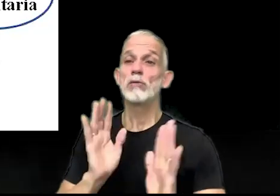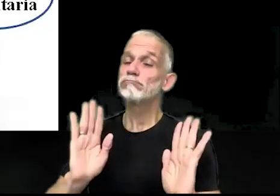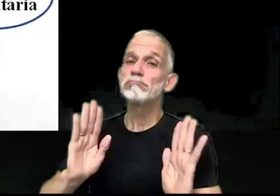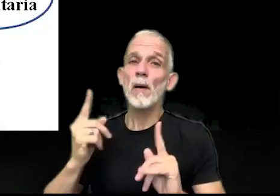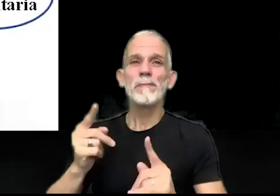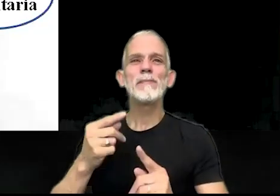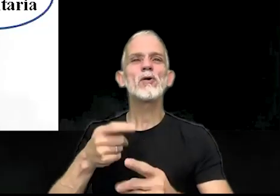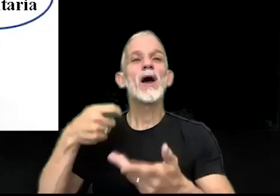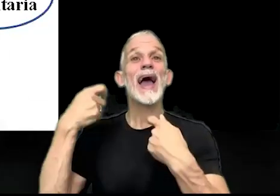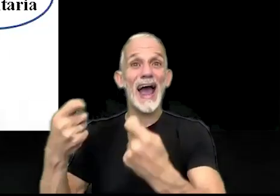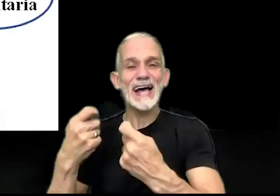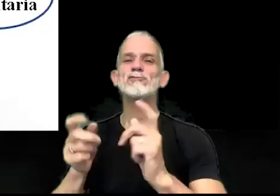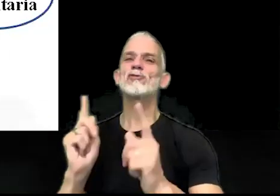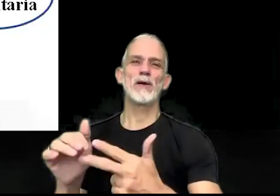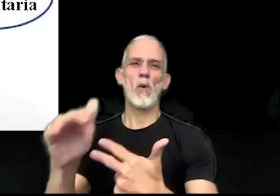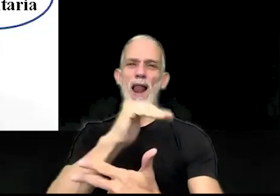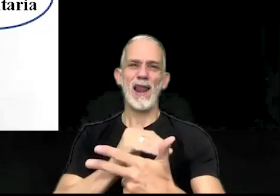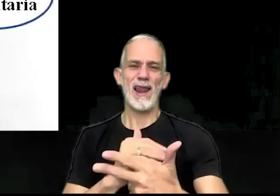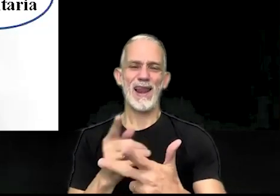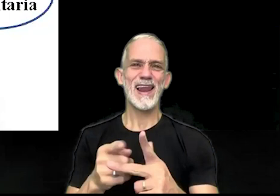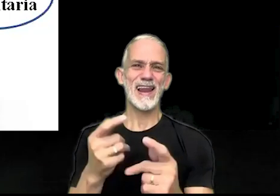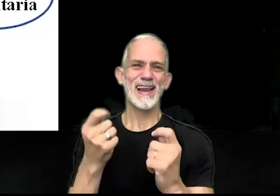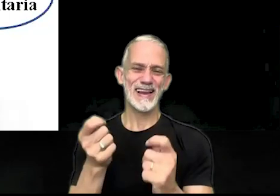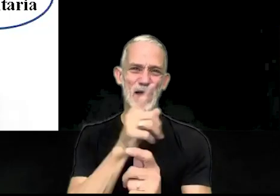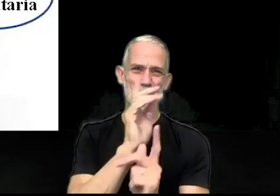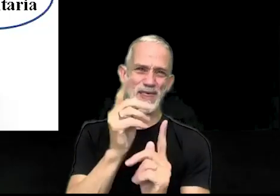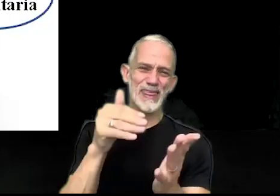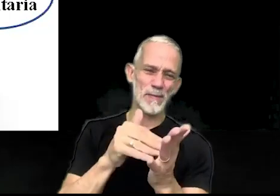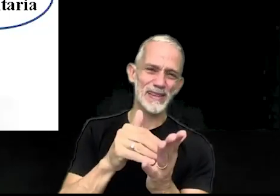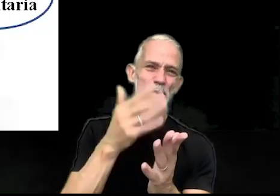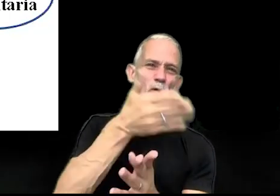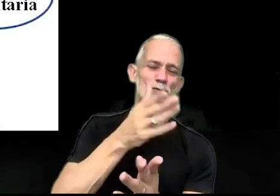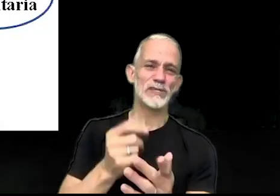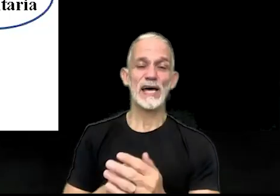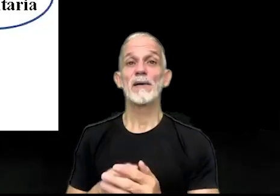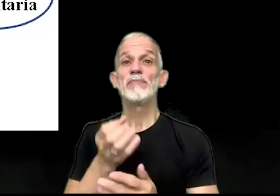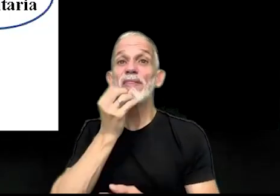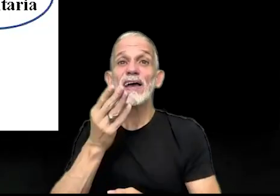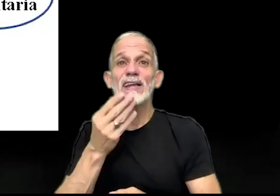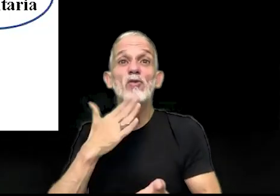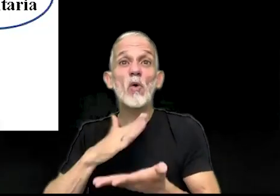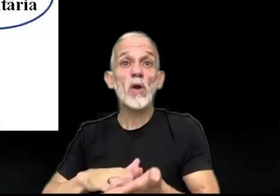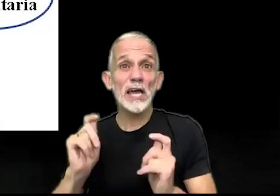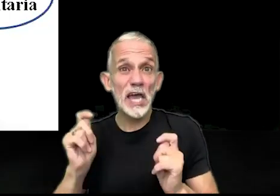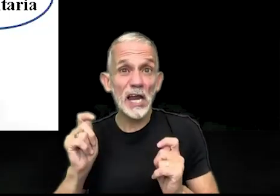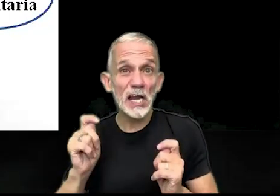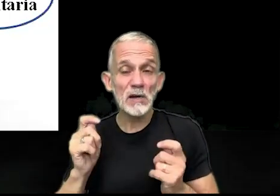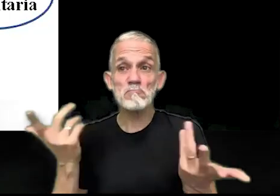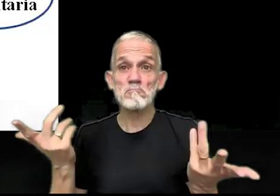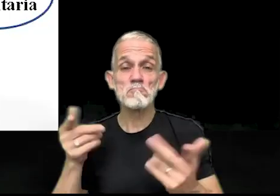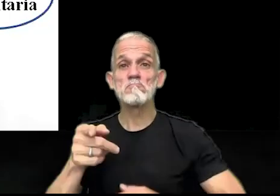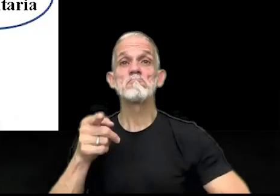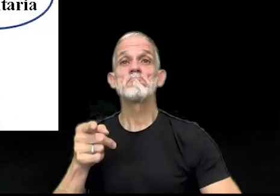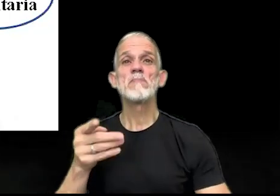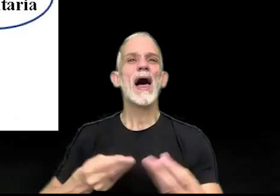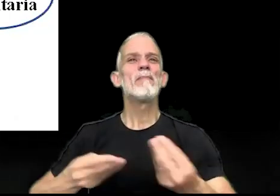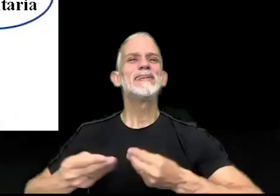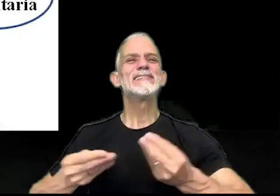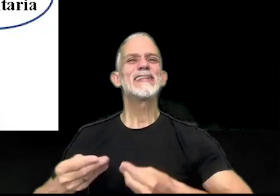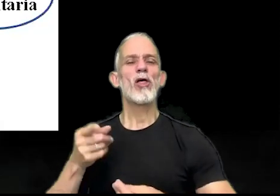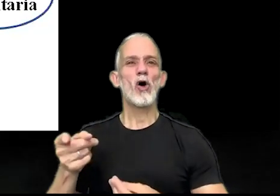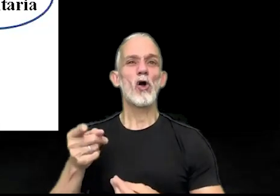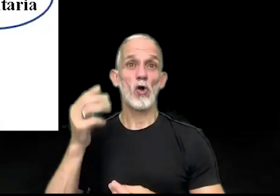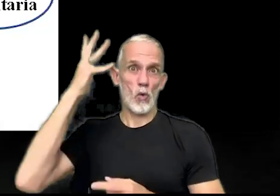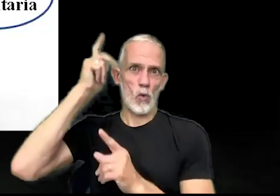asignarán las erogaciones. Ahora, ¿quién va a hacer la declaración jurada? La hará el